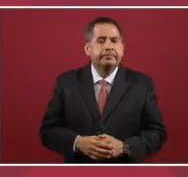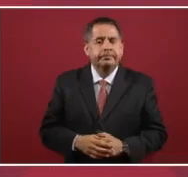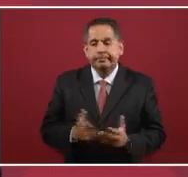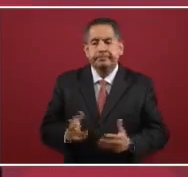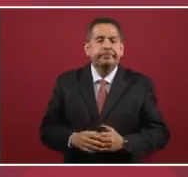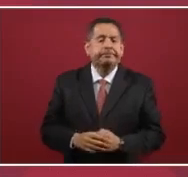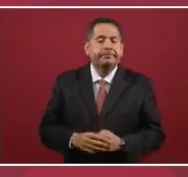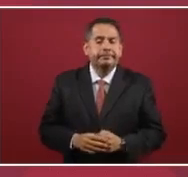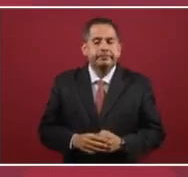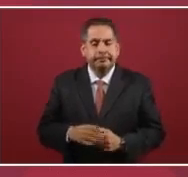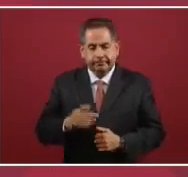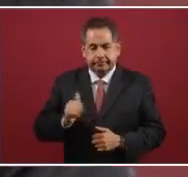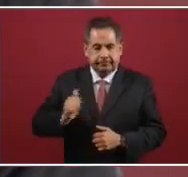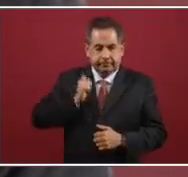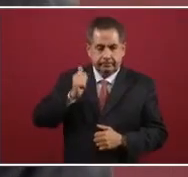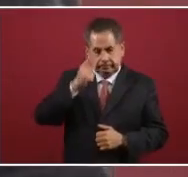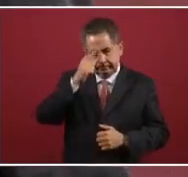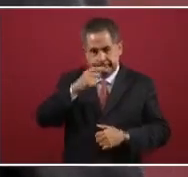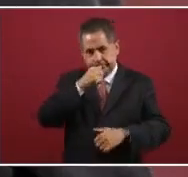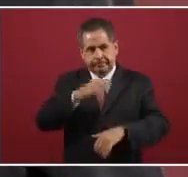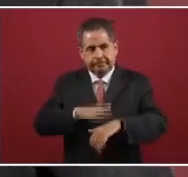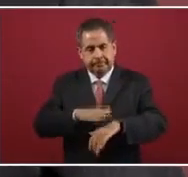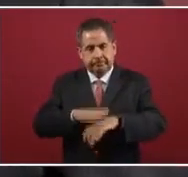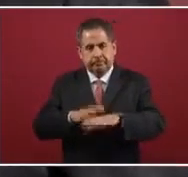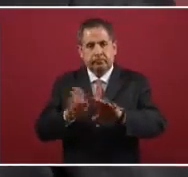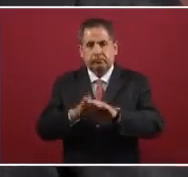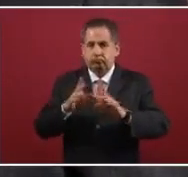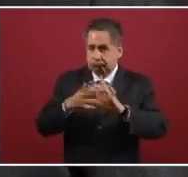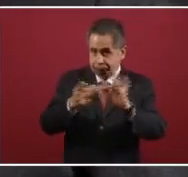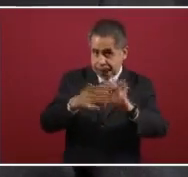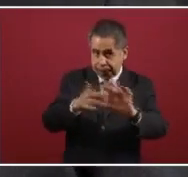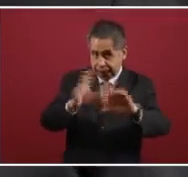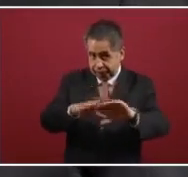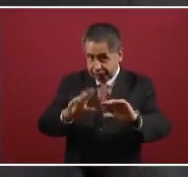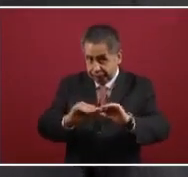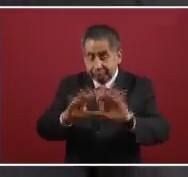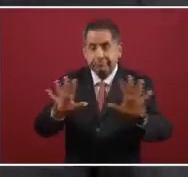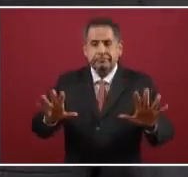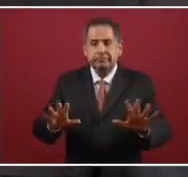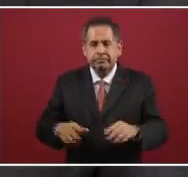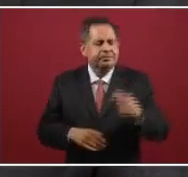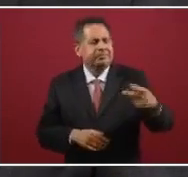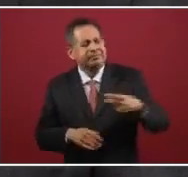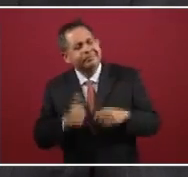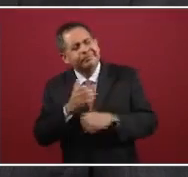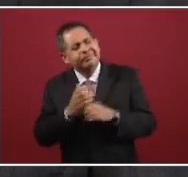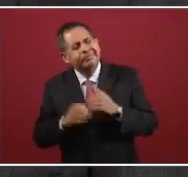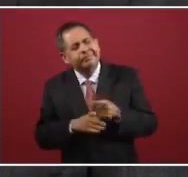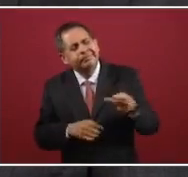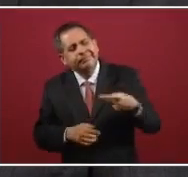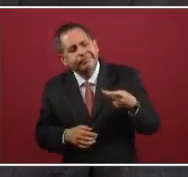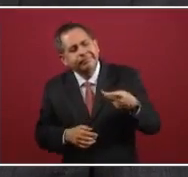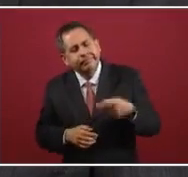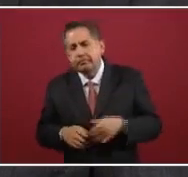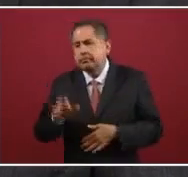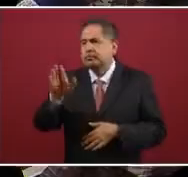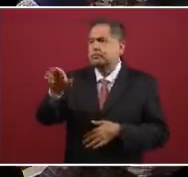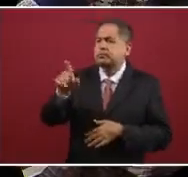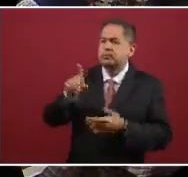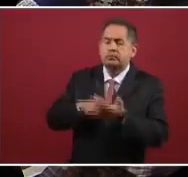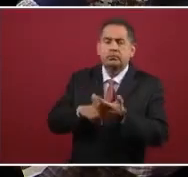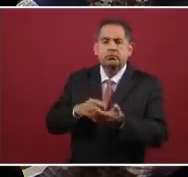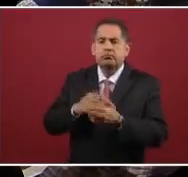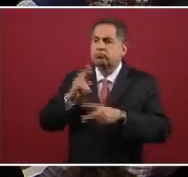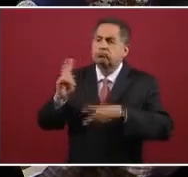Entonces, aprovecho para aclararlo. Pero me preguntaste otra cosa. Le pregunté sobre su asistencia